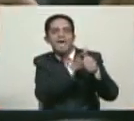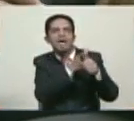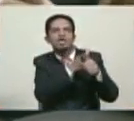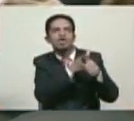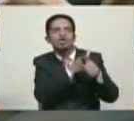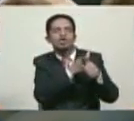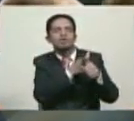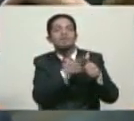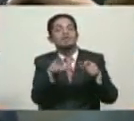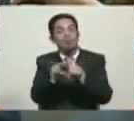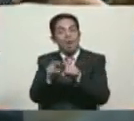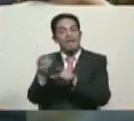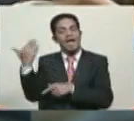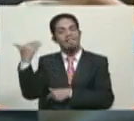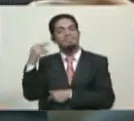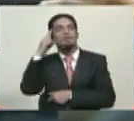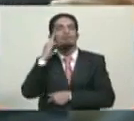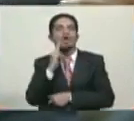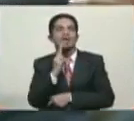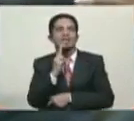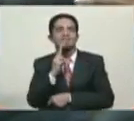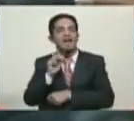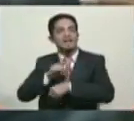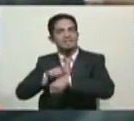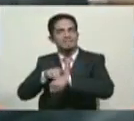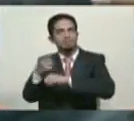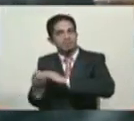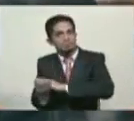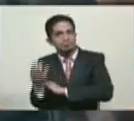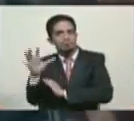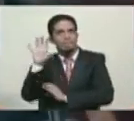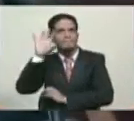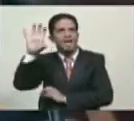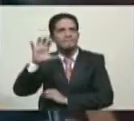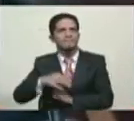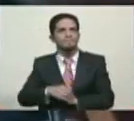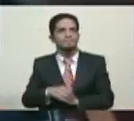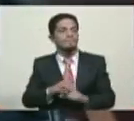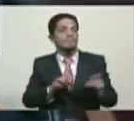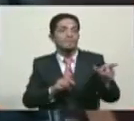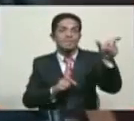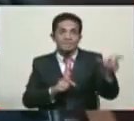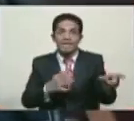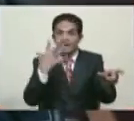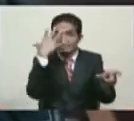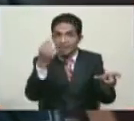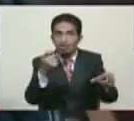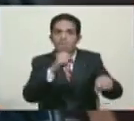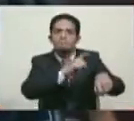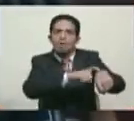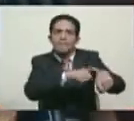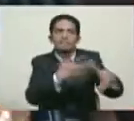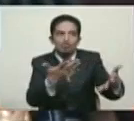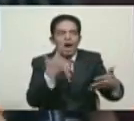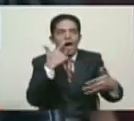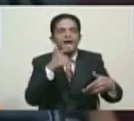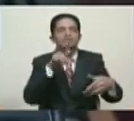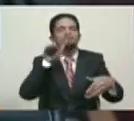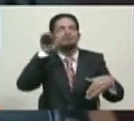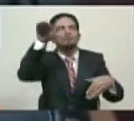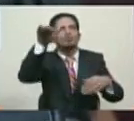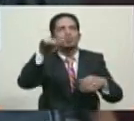lo fue Bolívar en los tiempos de nuestra fundación patria. Entendió el momento político, entendió el devenir